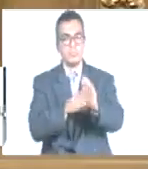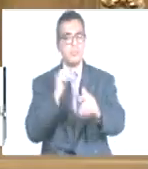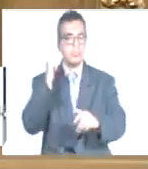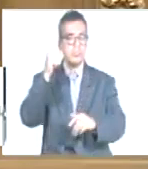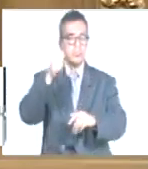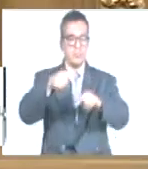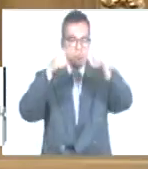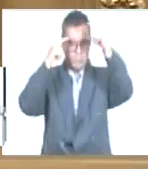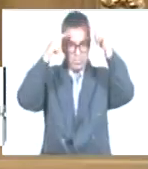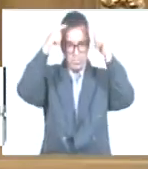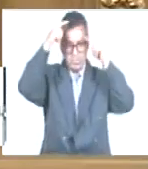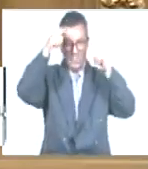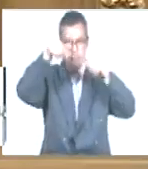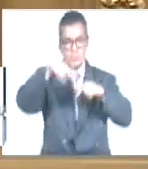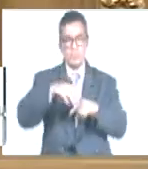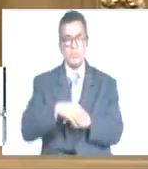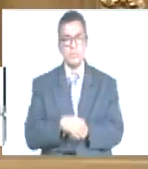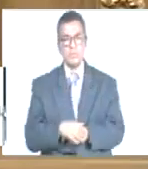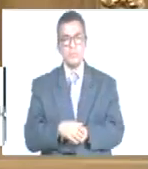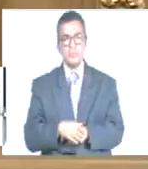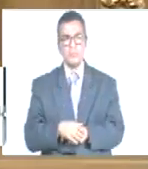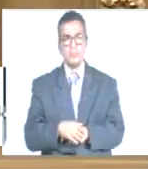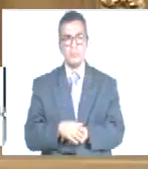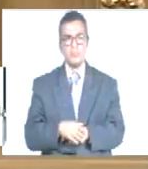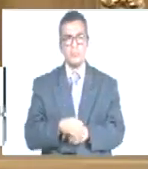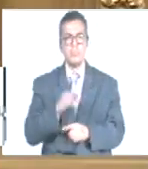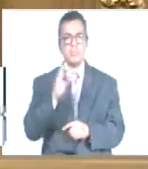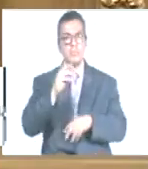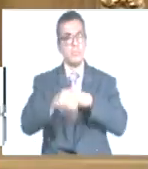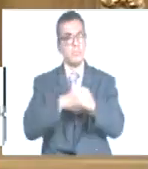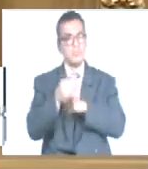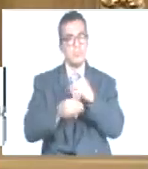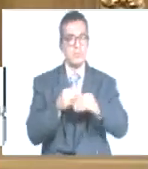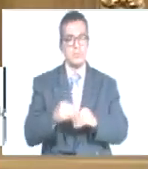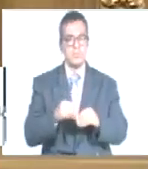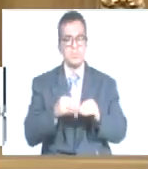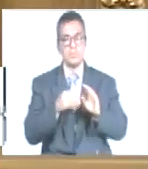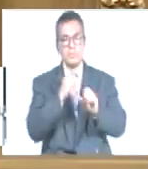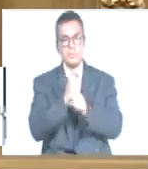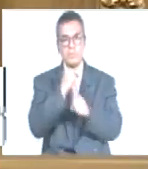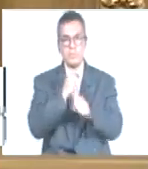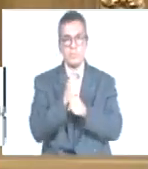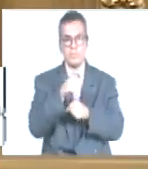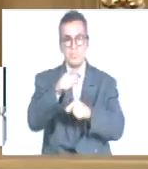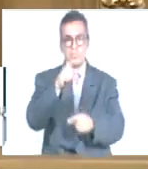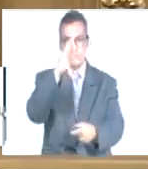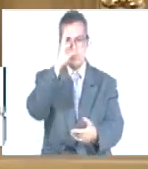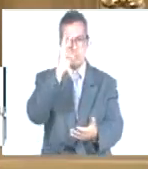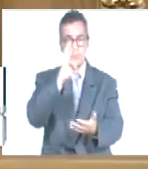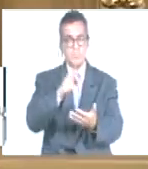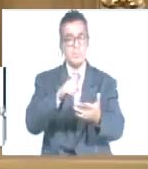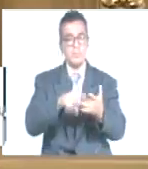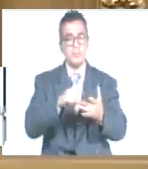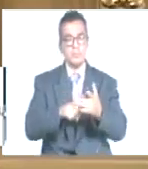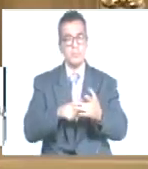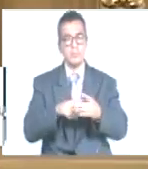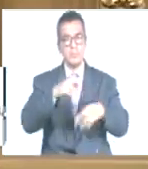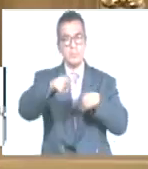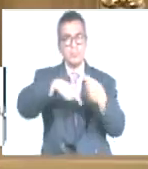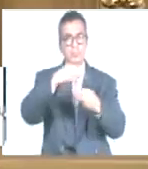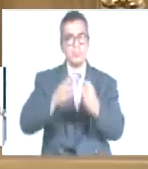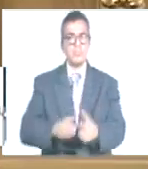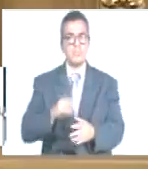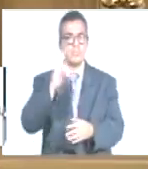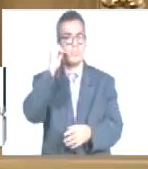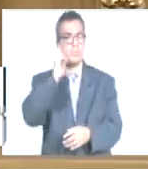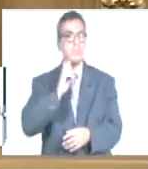eterno Hugo Rafael Chávez Frías, ejerciendo su militancia con un firme propósito por la revolución